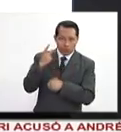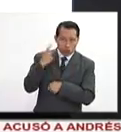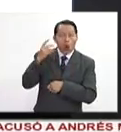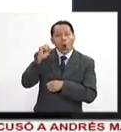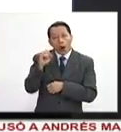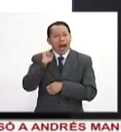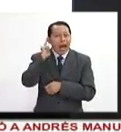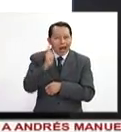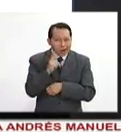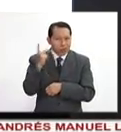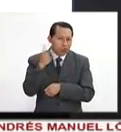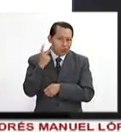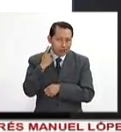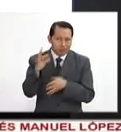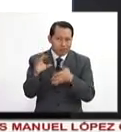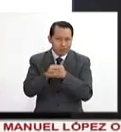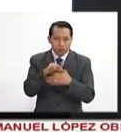otra concesión política